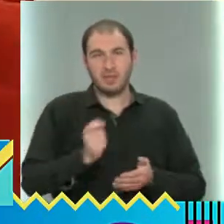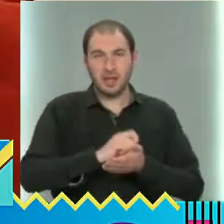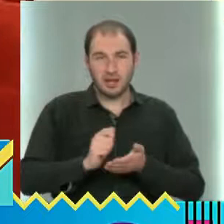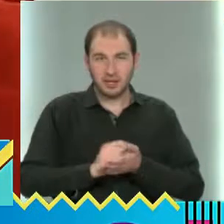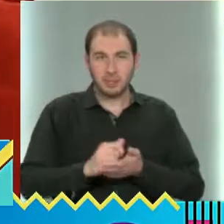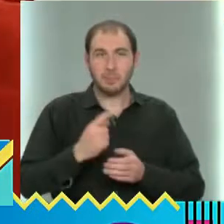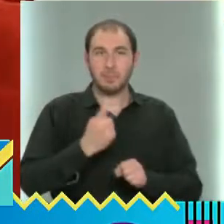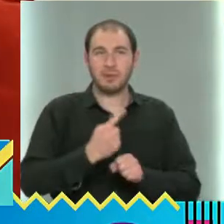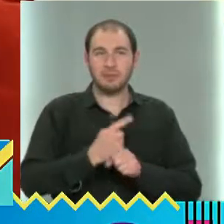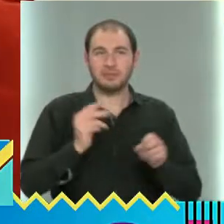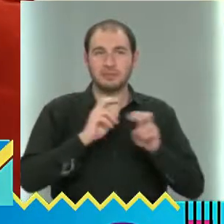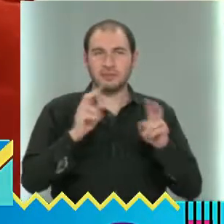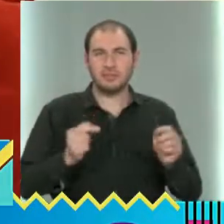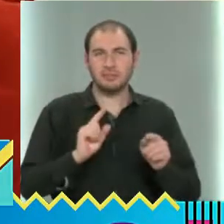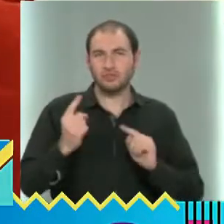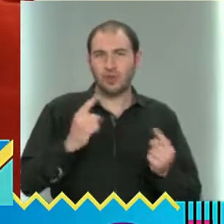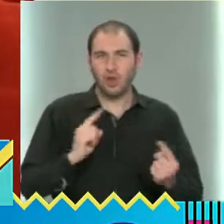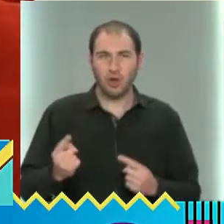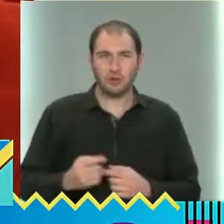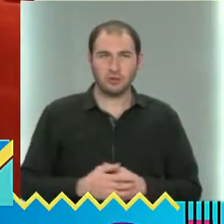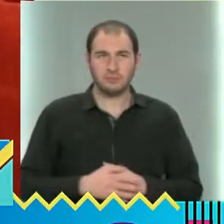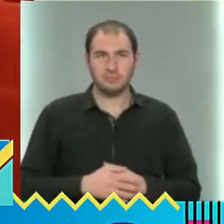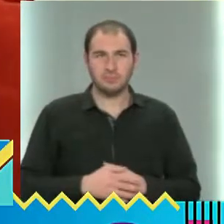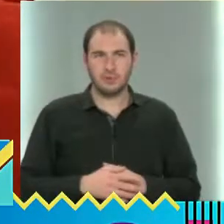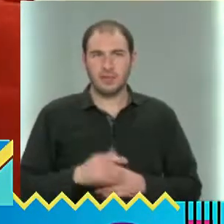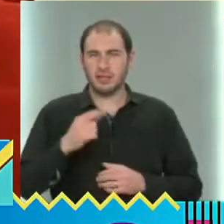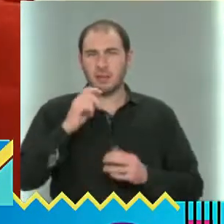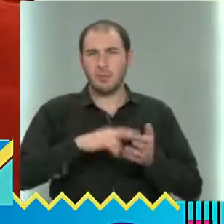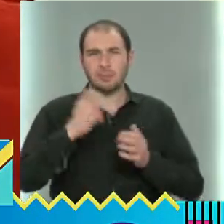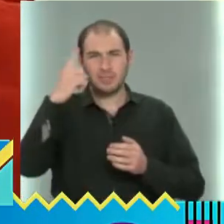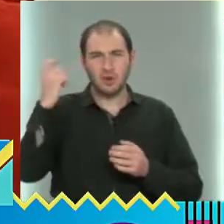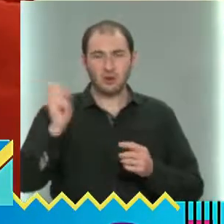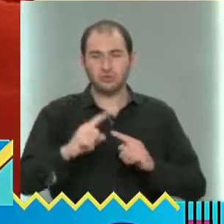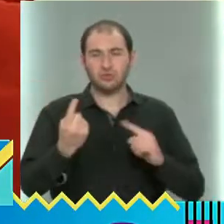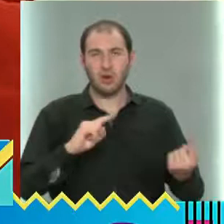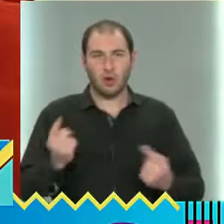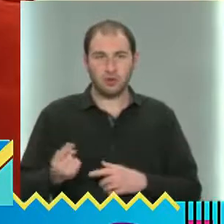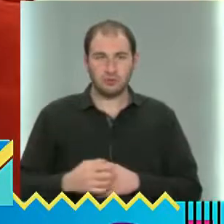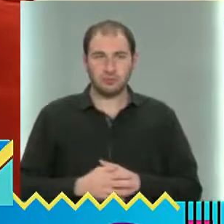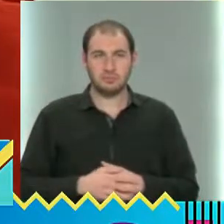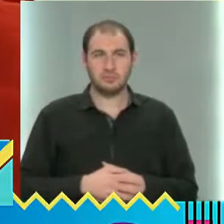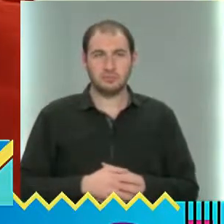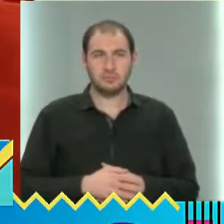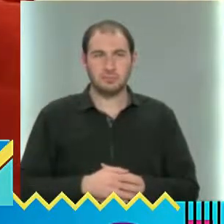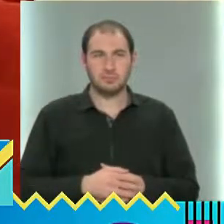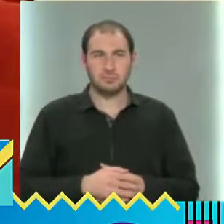primero tratan temas muy individuales, sus dramas psicológicos individuales.